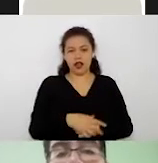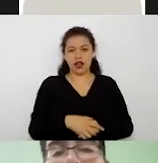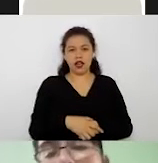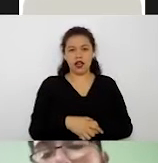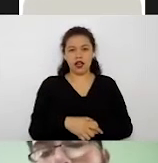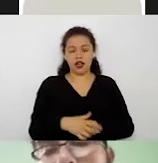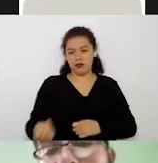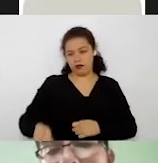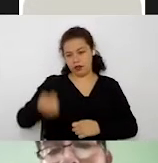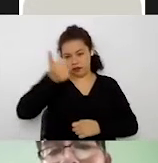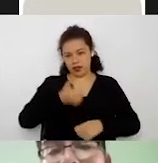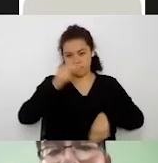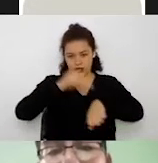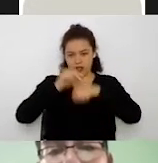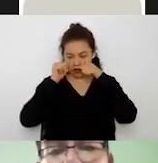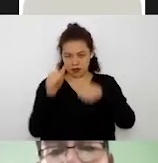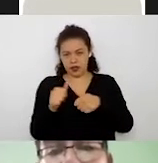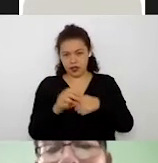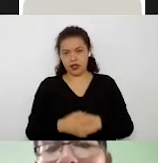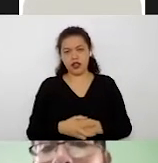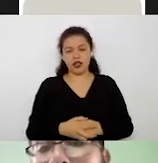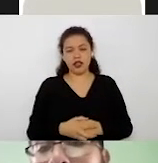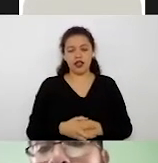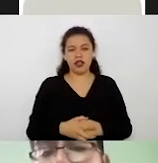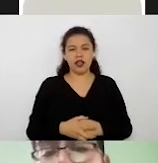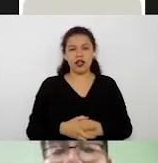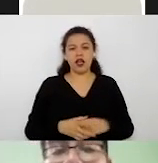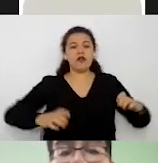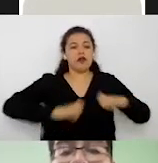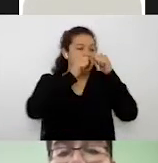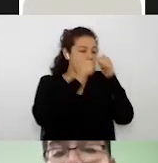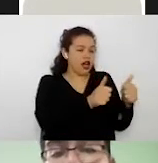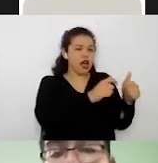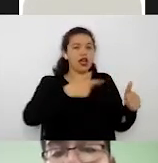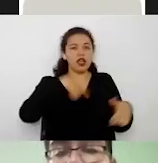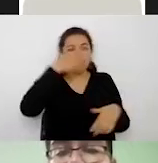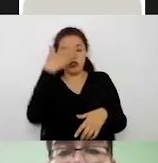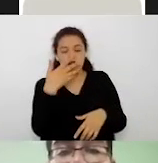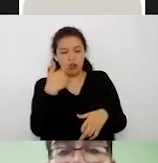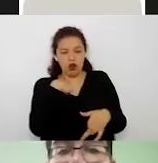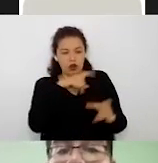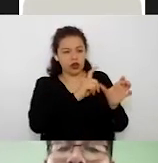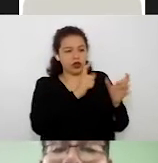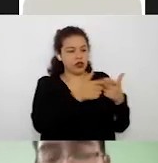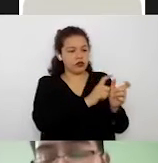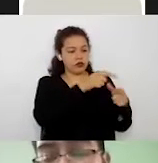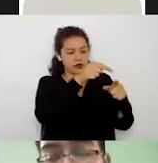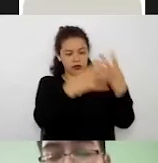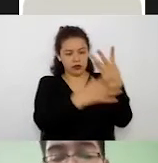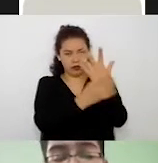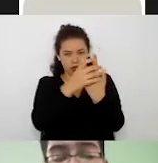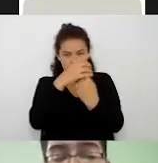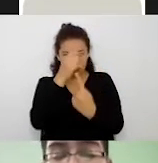primeros auxilios está atendiendo alguna emergencia y yo soy multibrigadista y así decidimos que